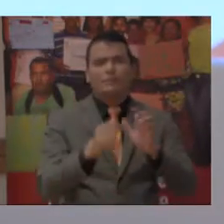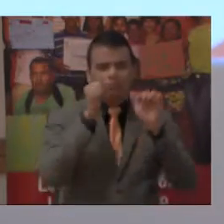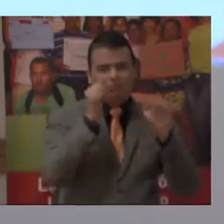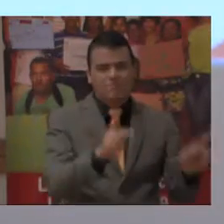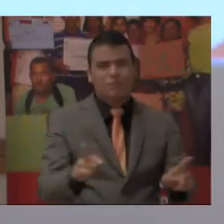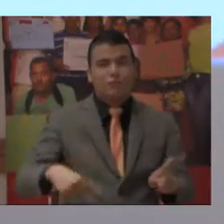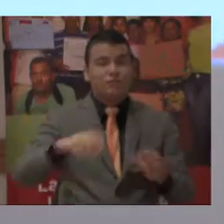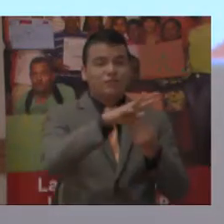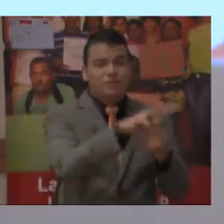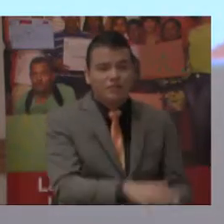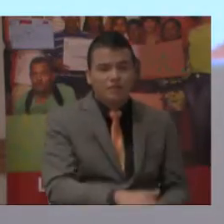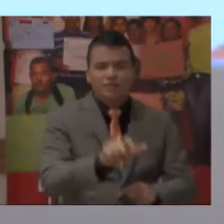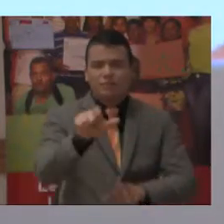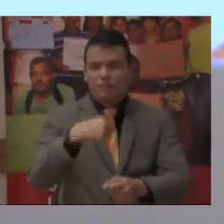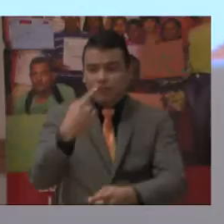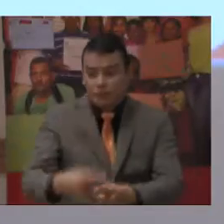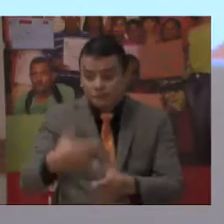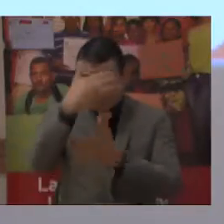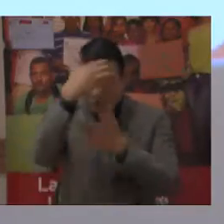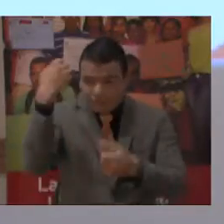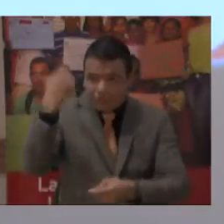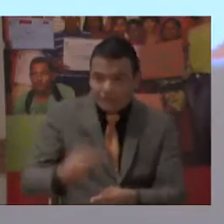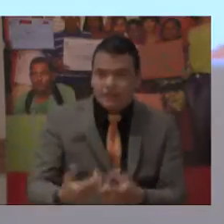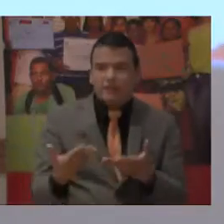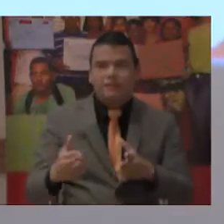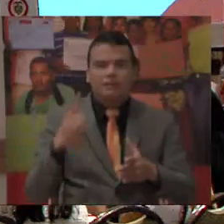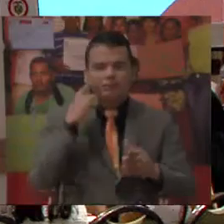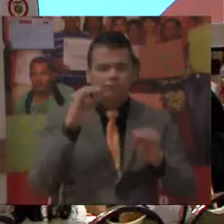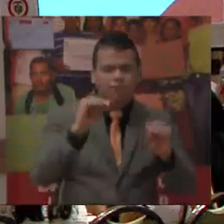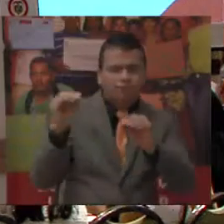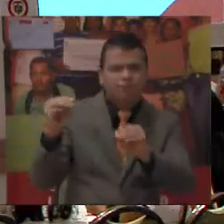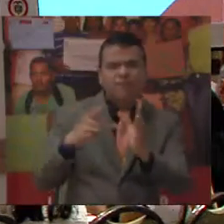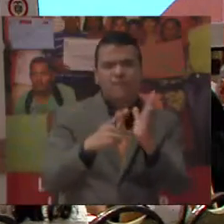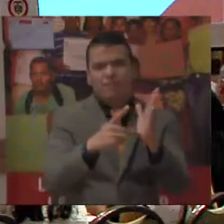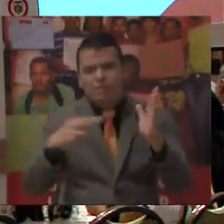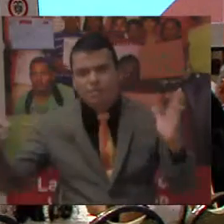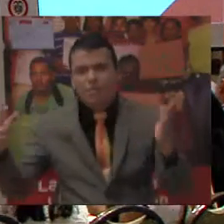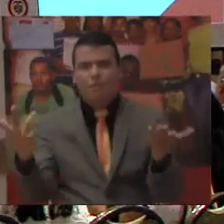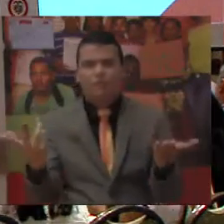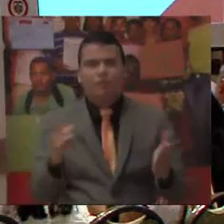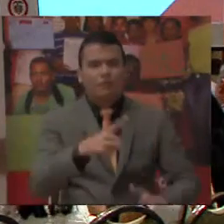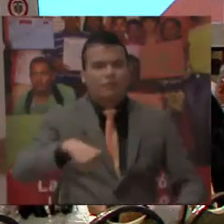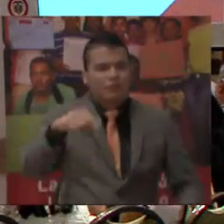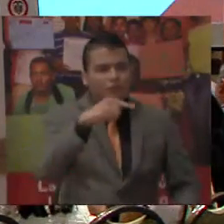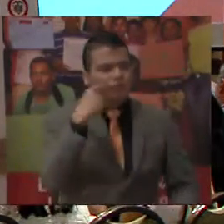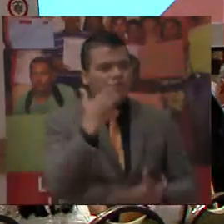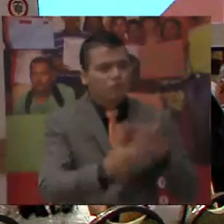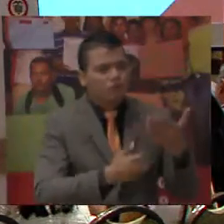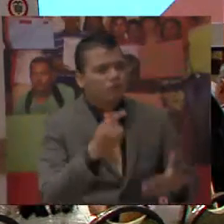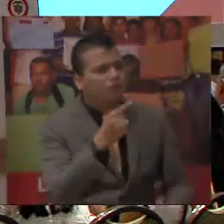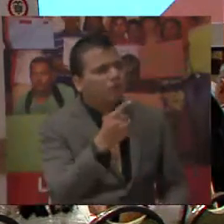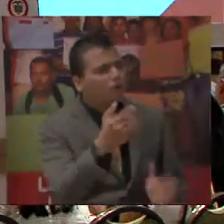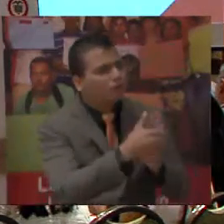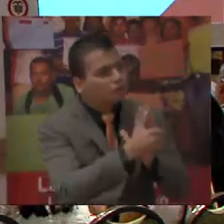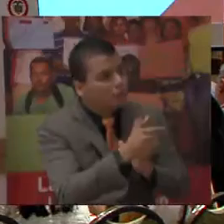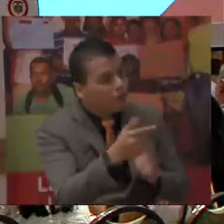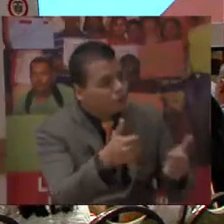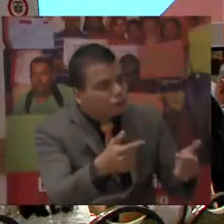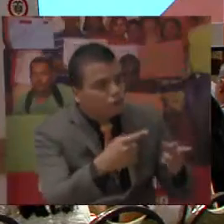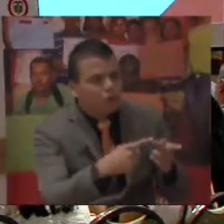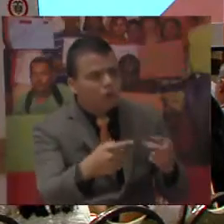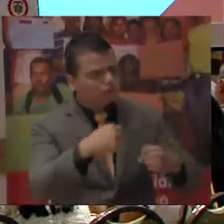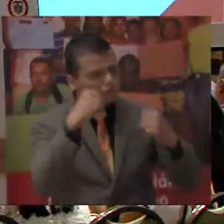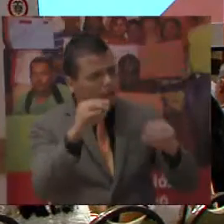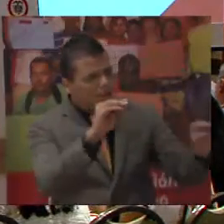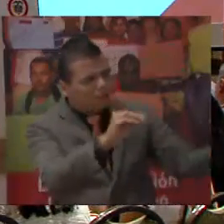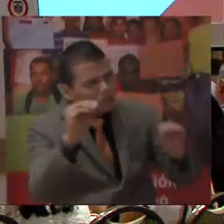entre víctimas y reincorporados, con nuevas herramientas tecnológicas, entendiendo sus capacidades,